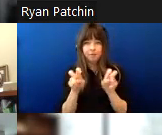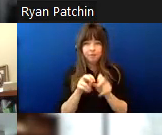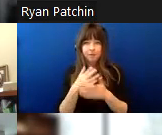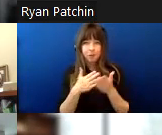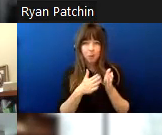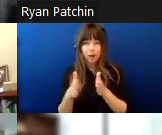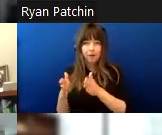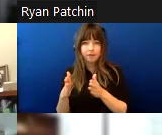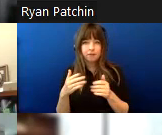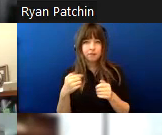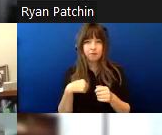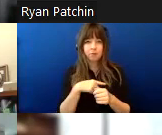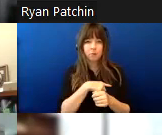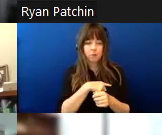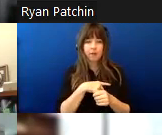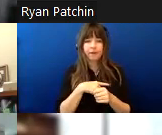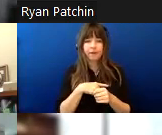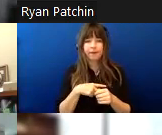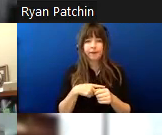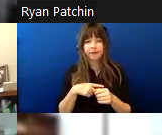y la única manera que